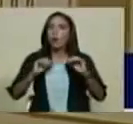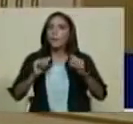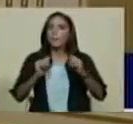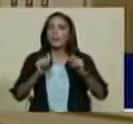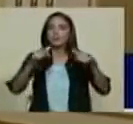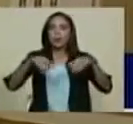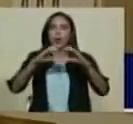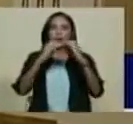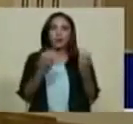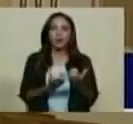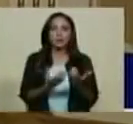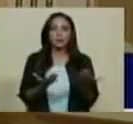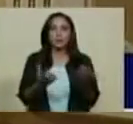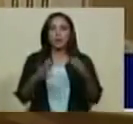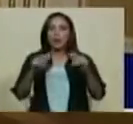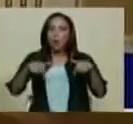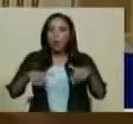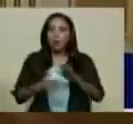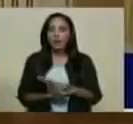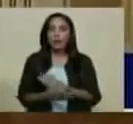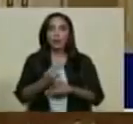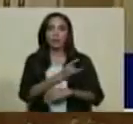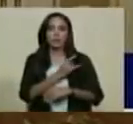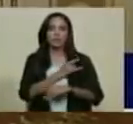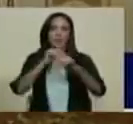clases en el sistema universitario